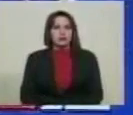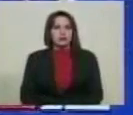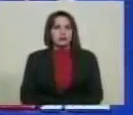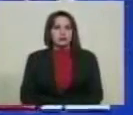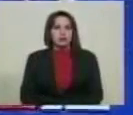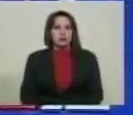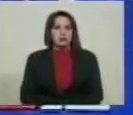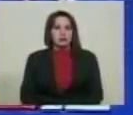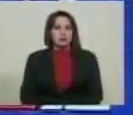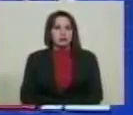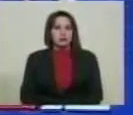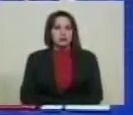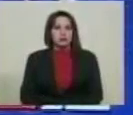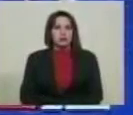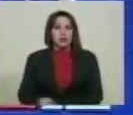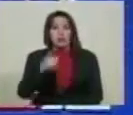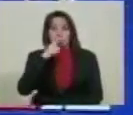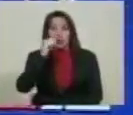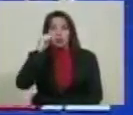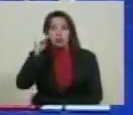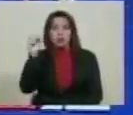Que Maduro, que Venezuela.